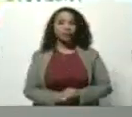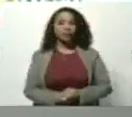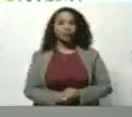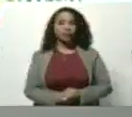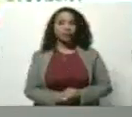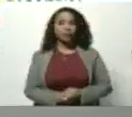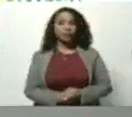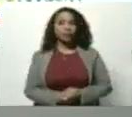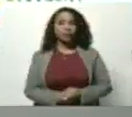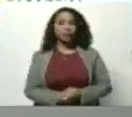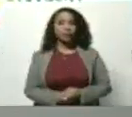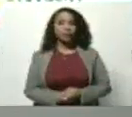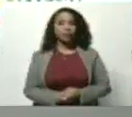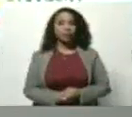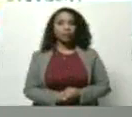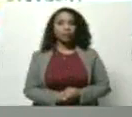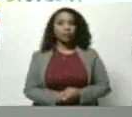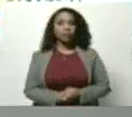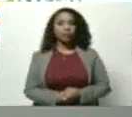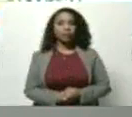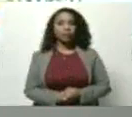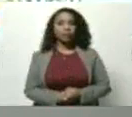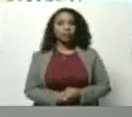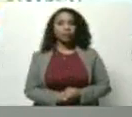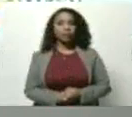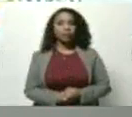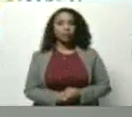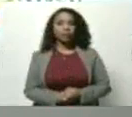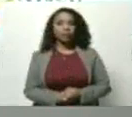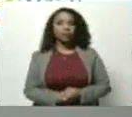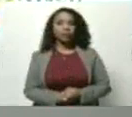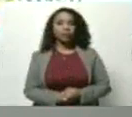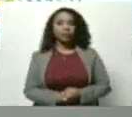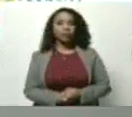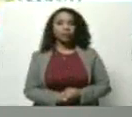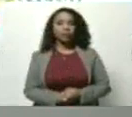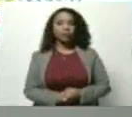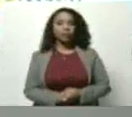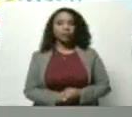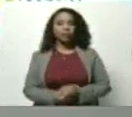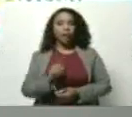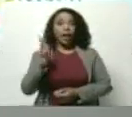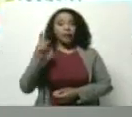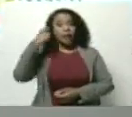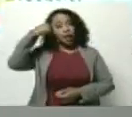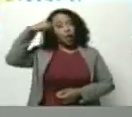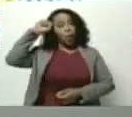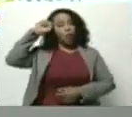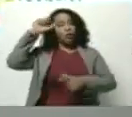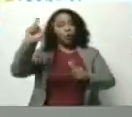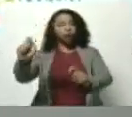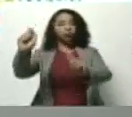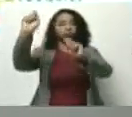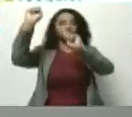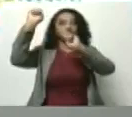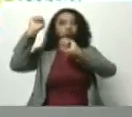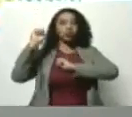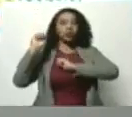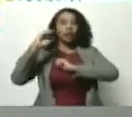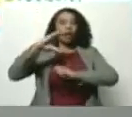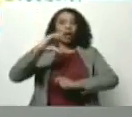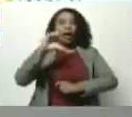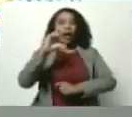milan es califa cuya memoria ha sido legada como un azucarillo del